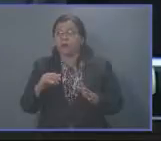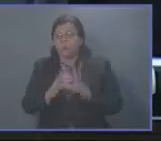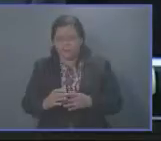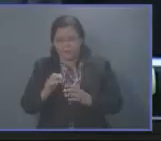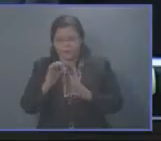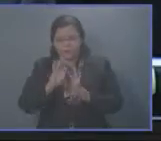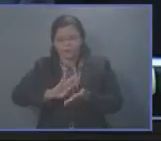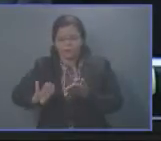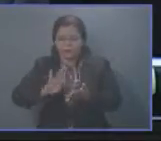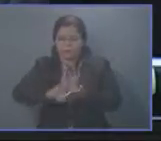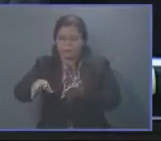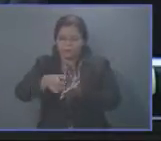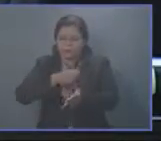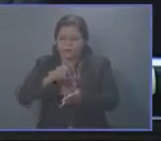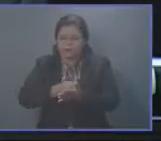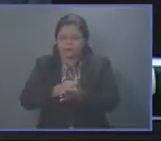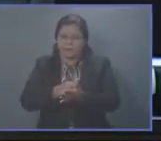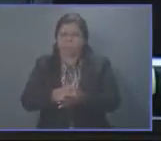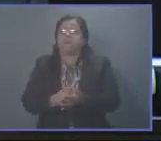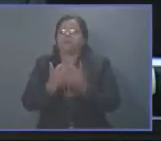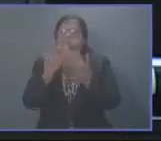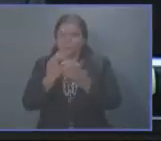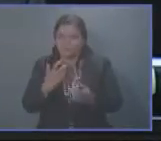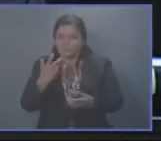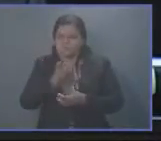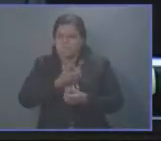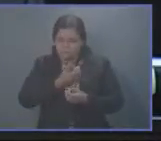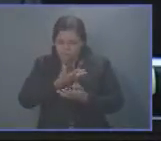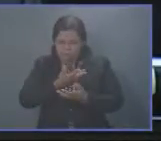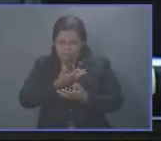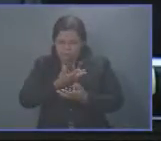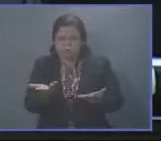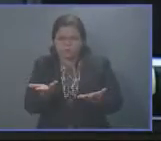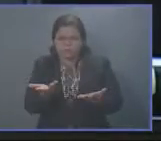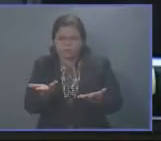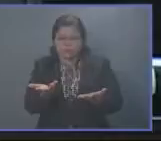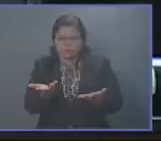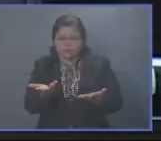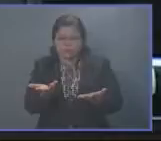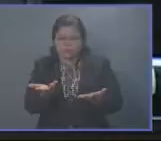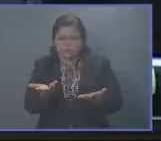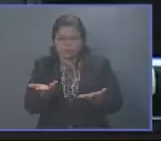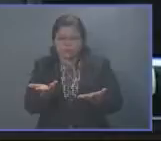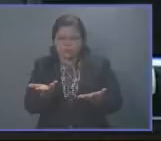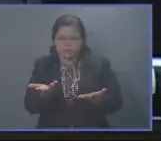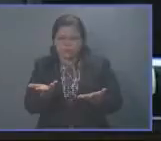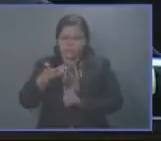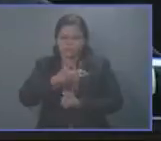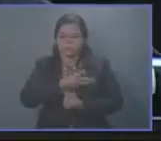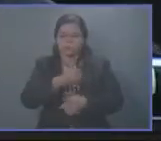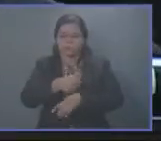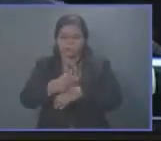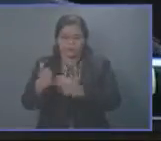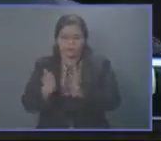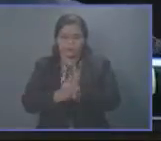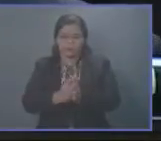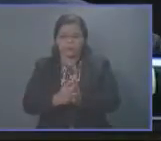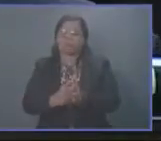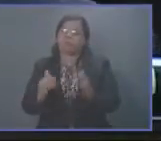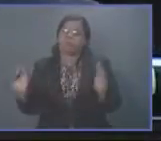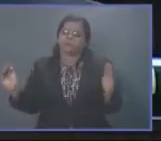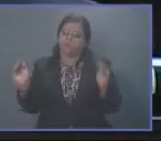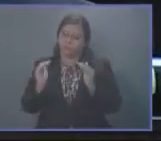de impuestos y esto queremos destacarlo sobre todo porque este apoyo que le estamos dando ahora en la Asamblea Legislativa